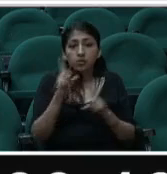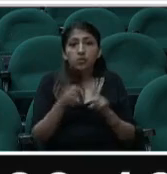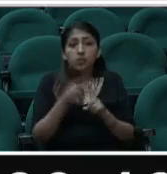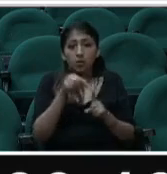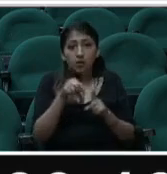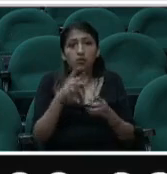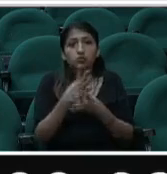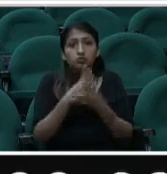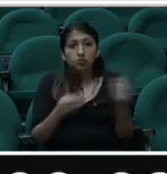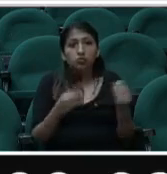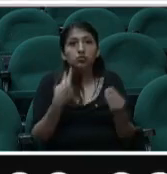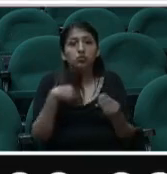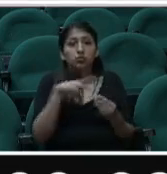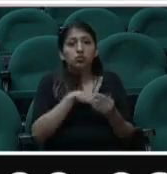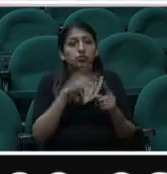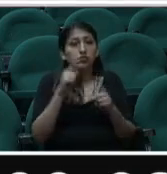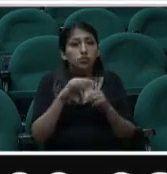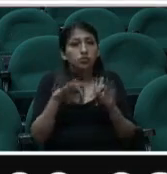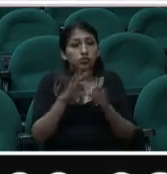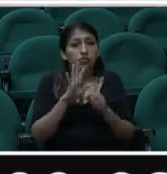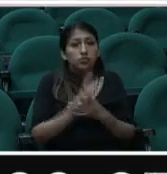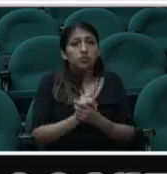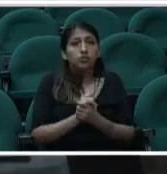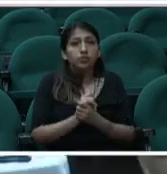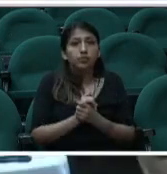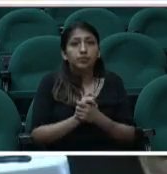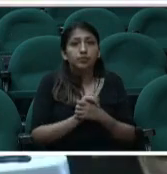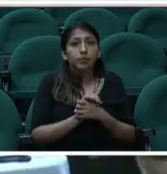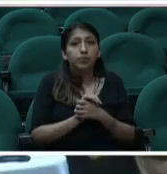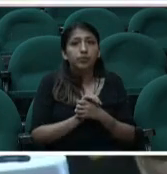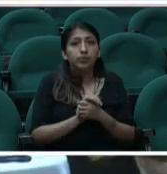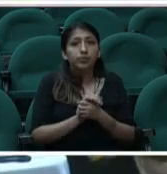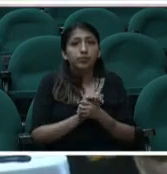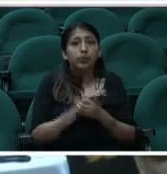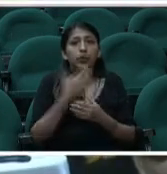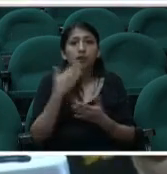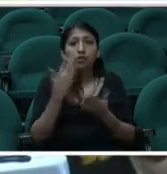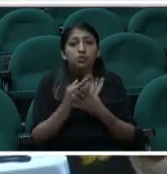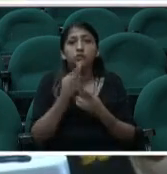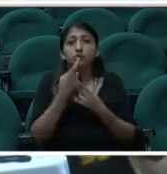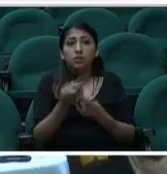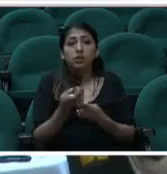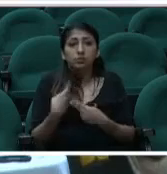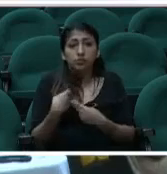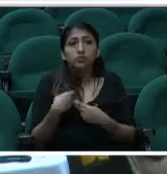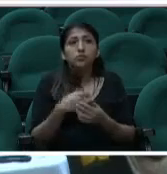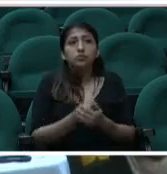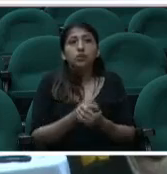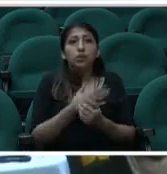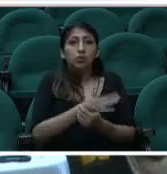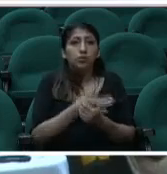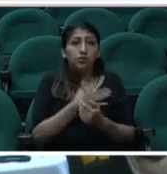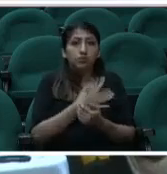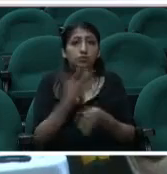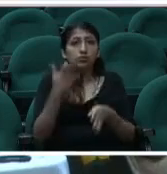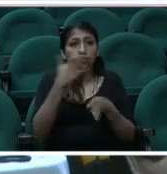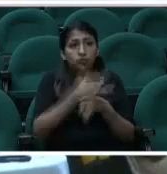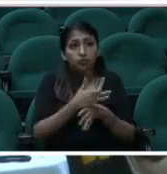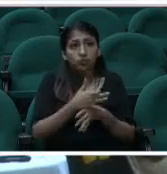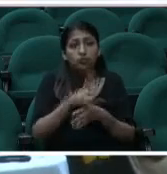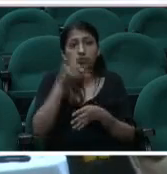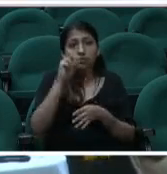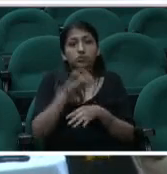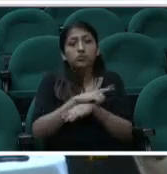desde ahí parte la solución desde nuestro punto de vista estimada yes gracias la respuesta al candidato grande por favor ahora le toca el turno